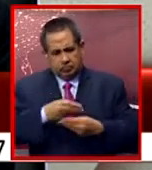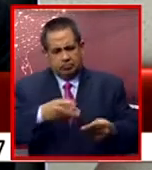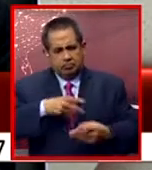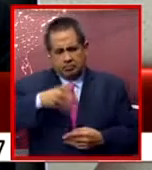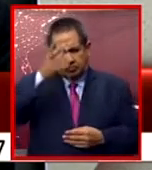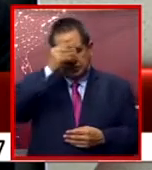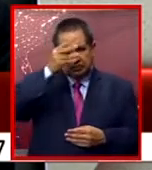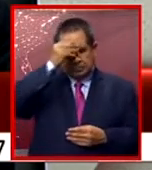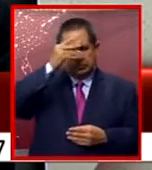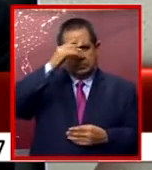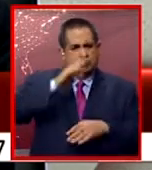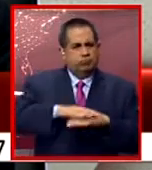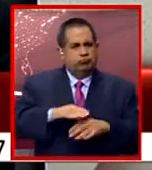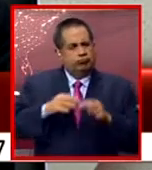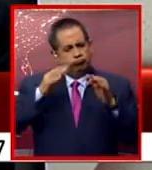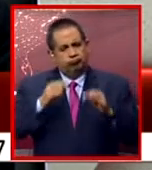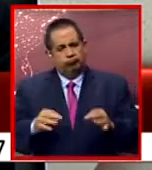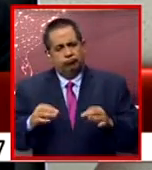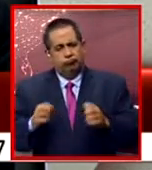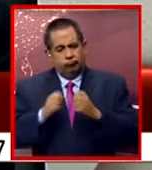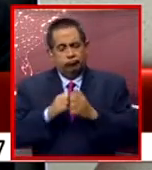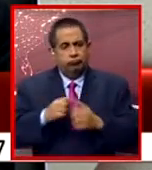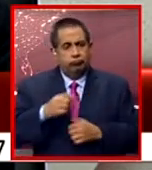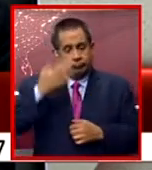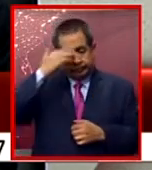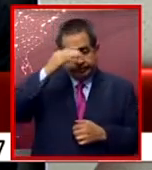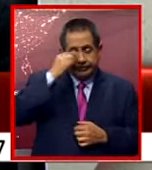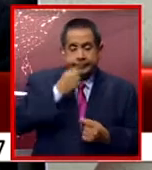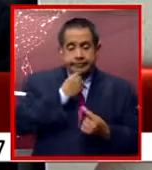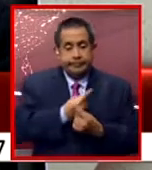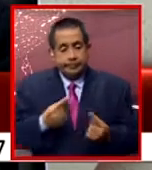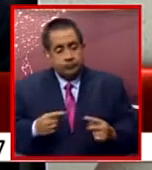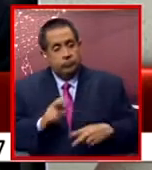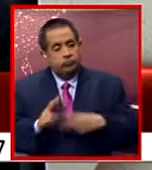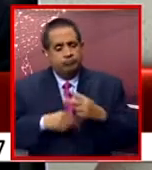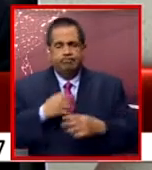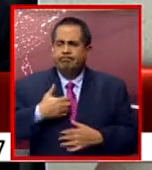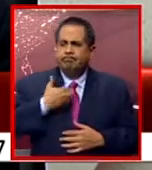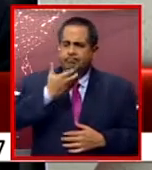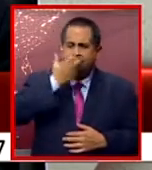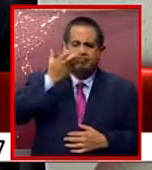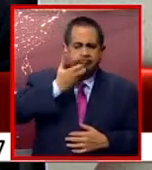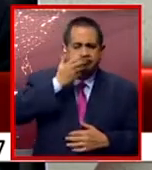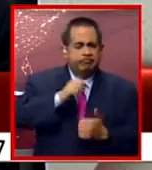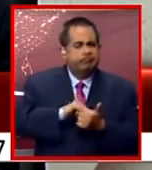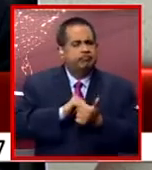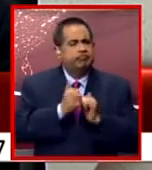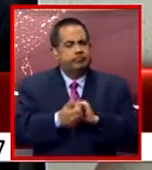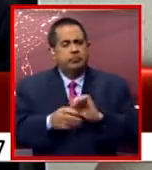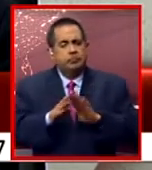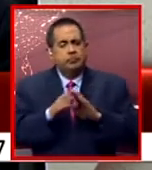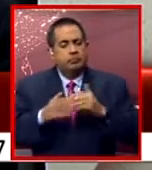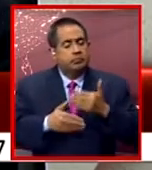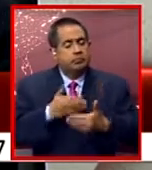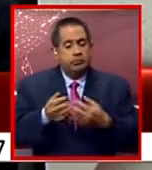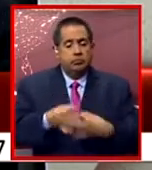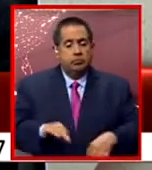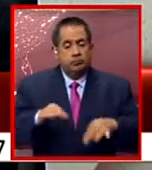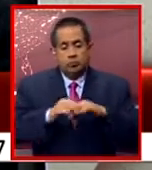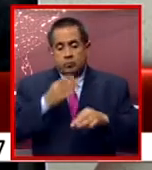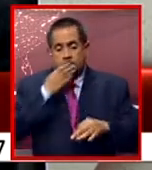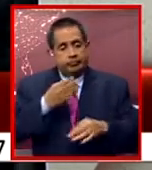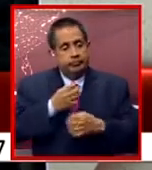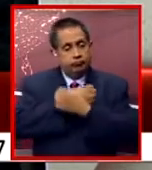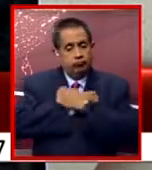una educación saludable y que los niños desde muy pequeños vayan haciendo costumbres sobre la importancia de una